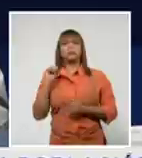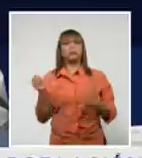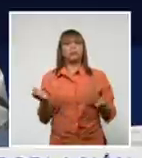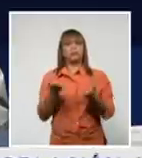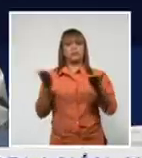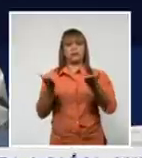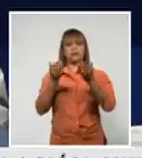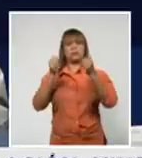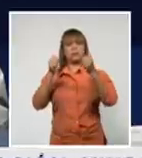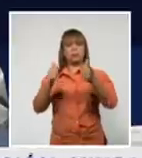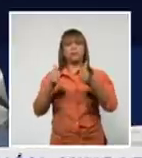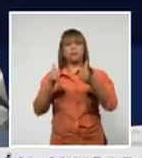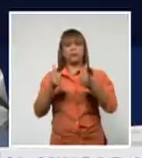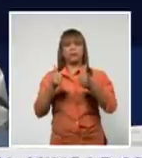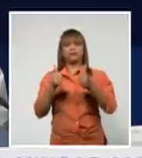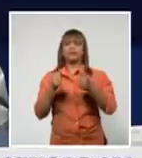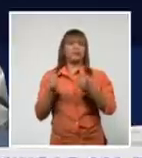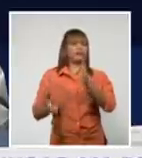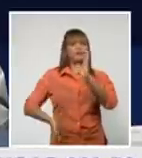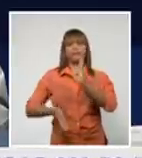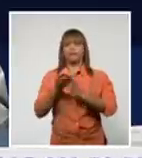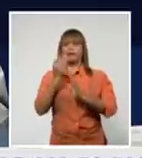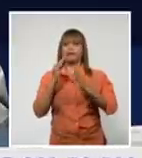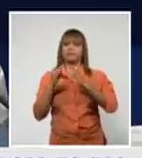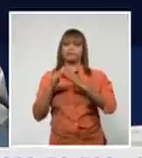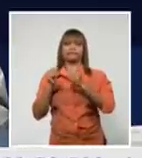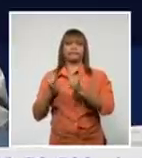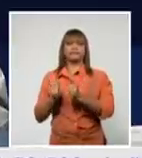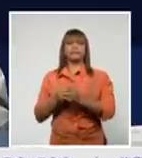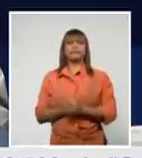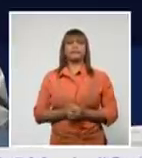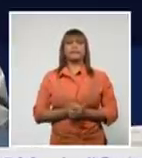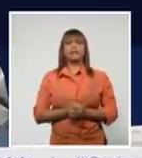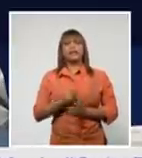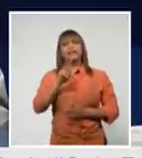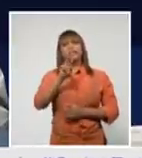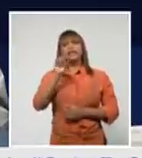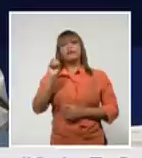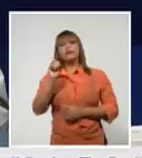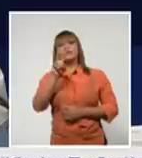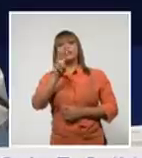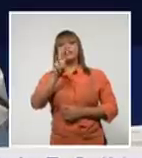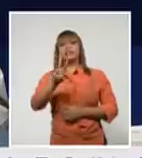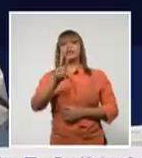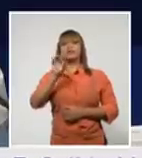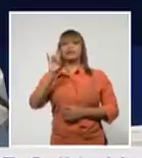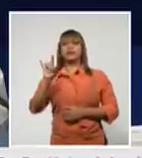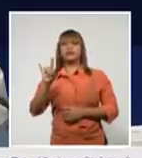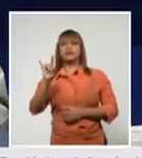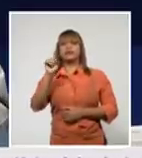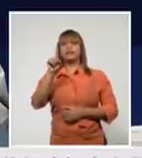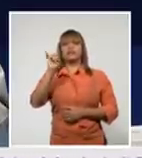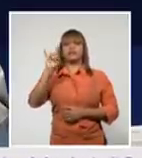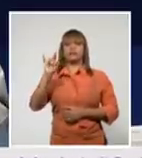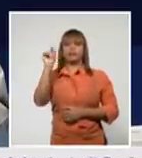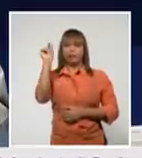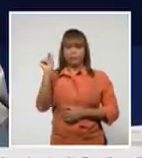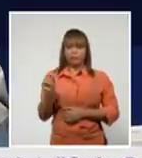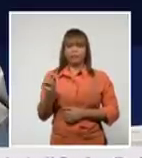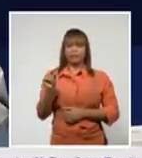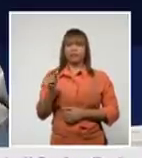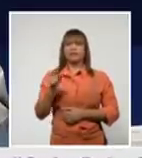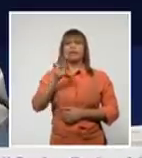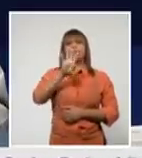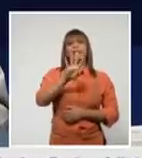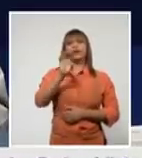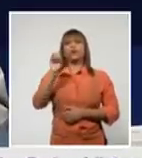se encuentran de alta. De 20 a 39 años, 19 personas en el día de ayer, de 40